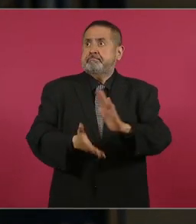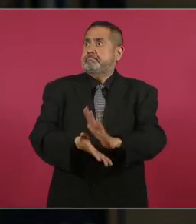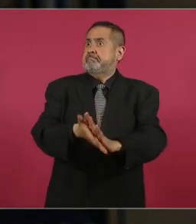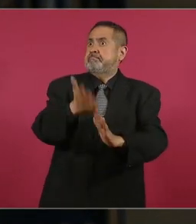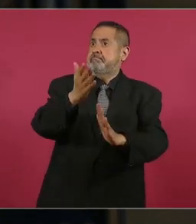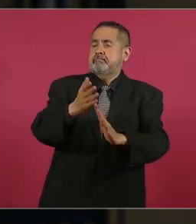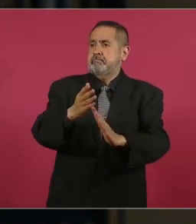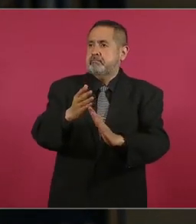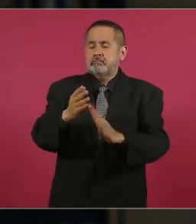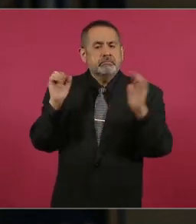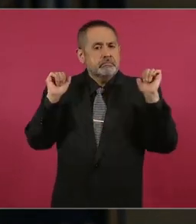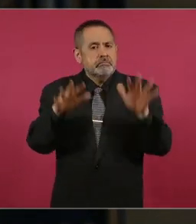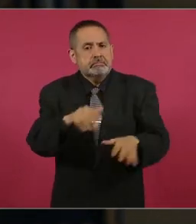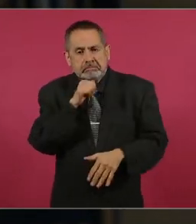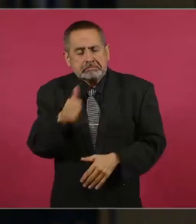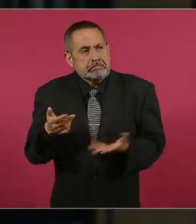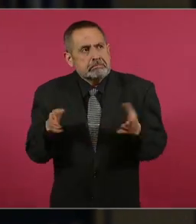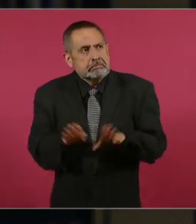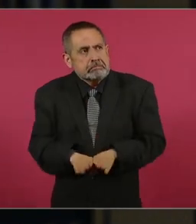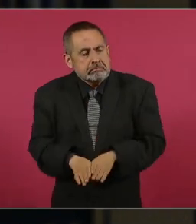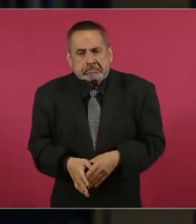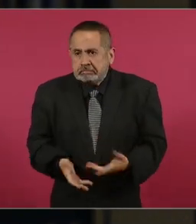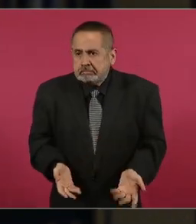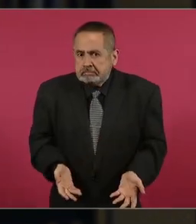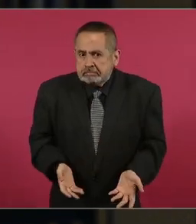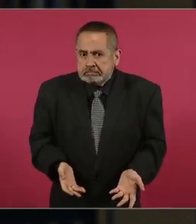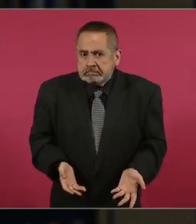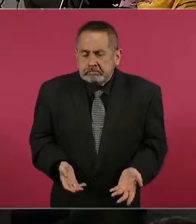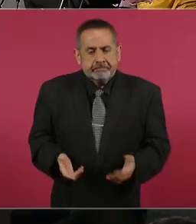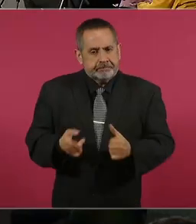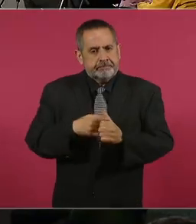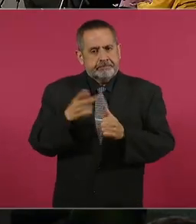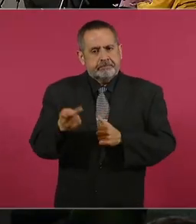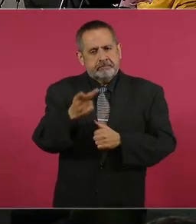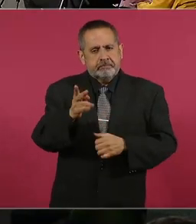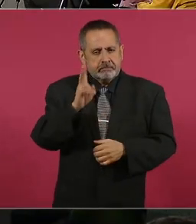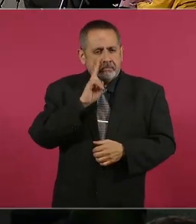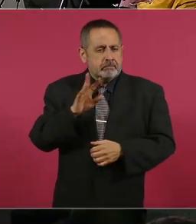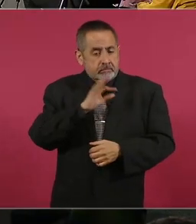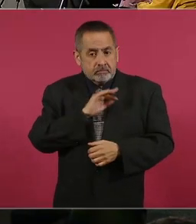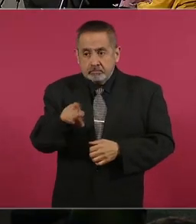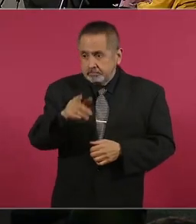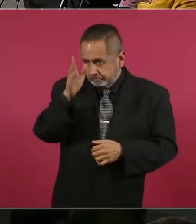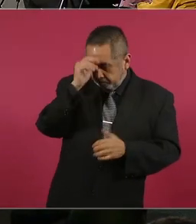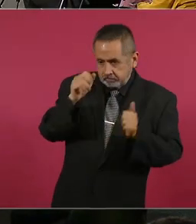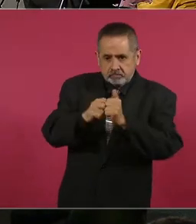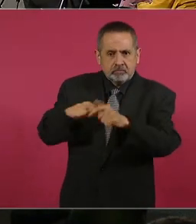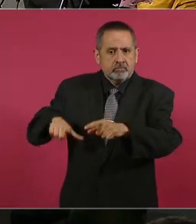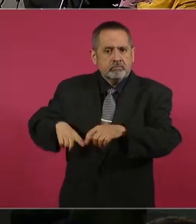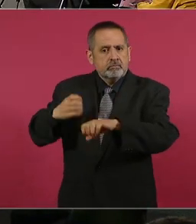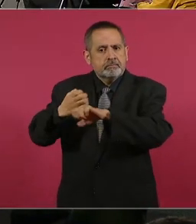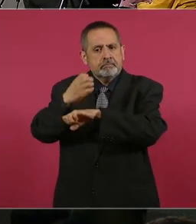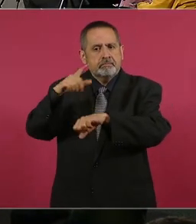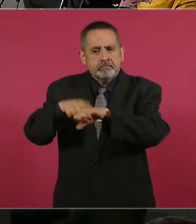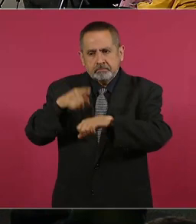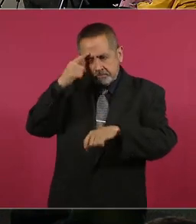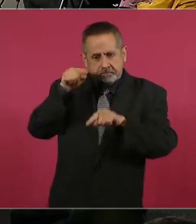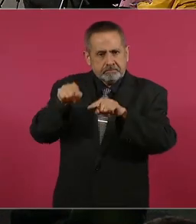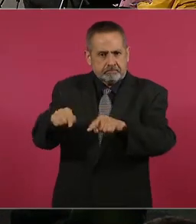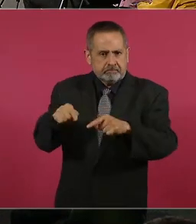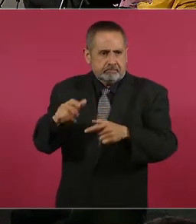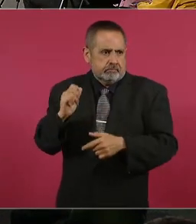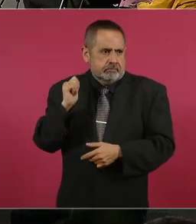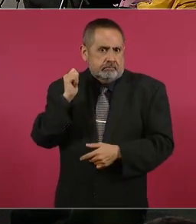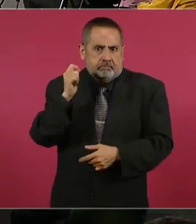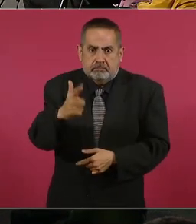utilidad. Entonces, la primera pregunta sería si se puede llegar a un acuerdo con el gobierno estatal para darle